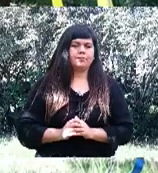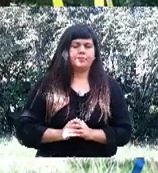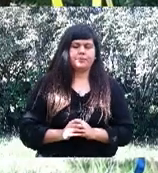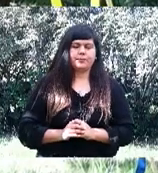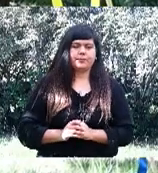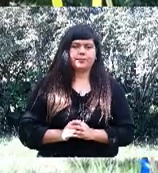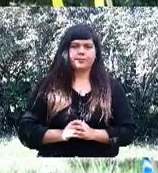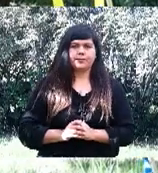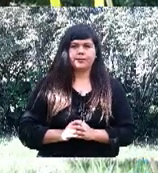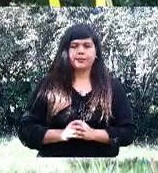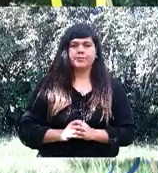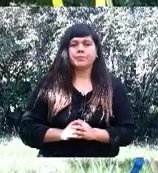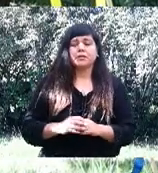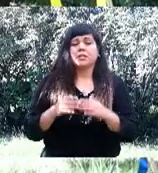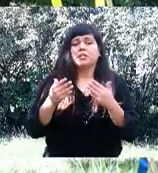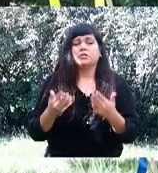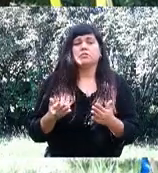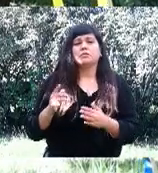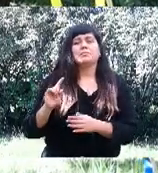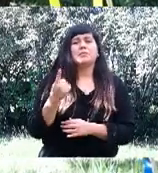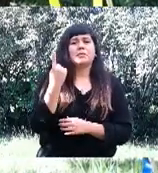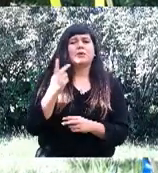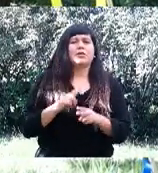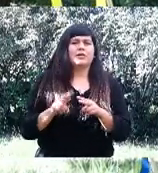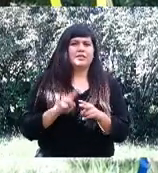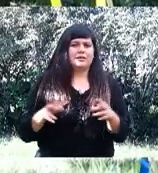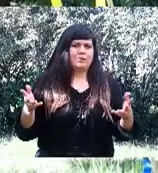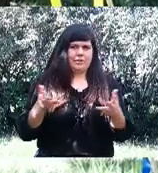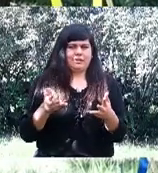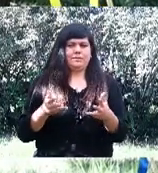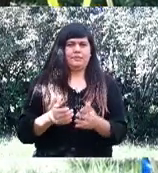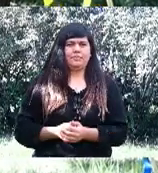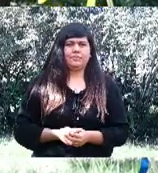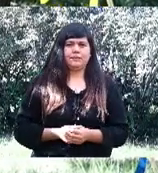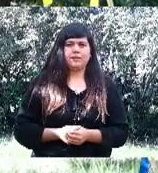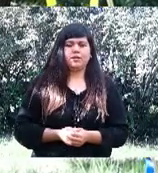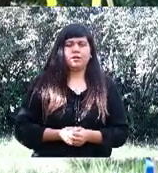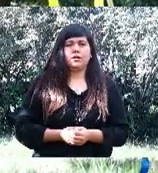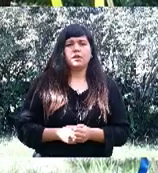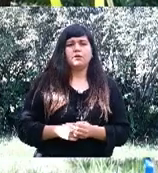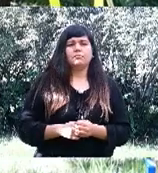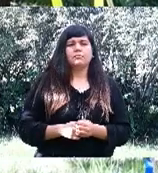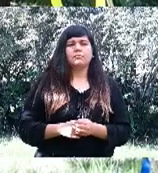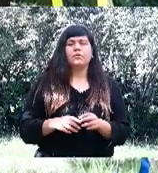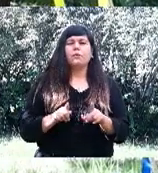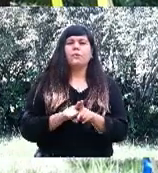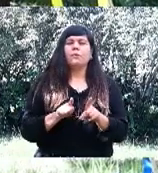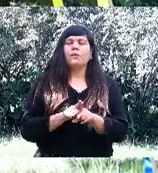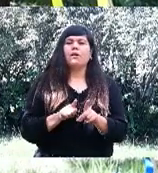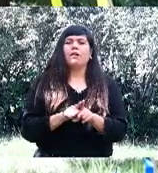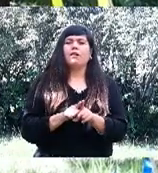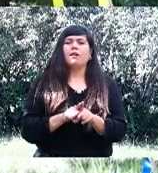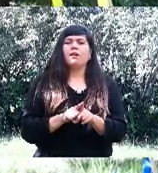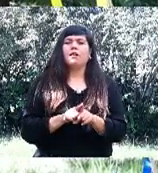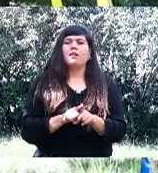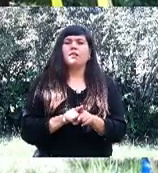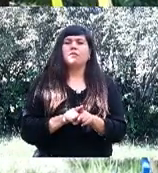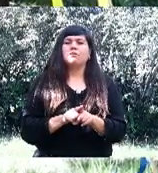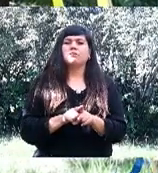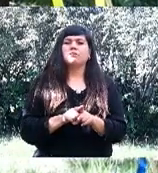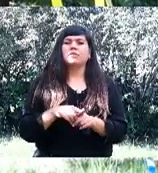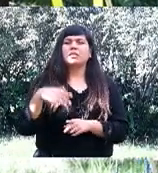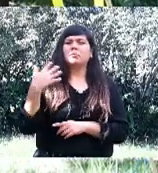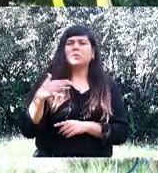eh Entonces lo primero que hicimos ahí fue hacer una mirada también